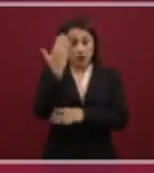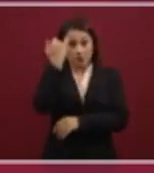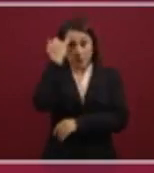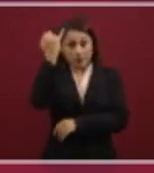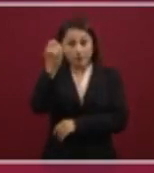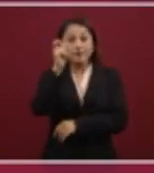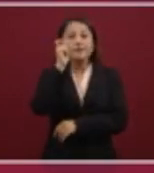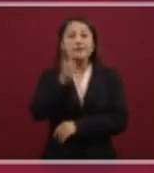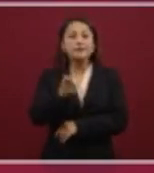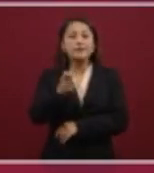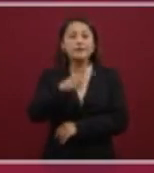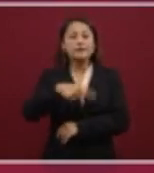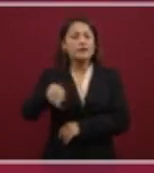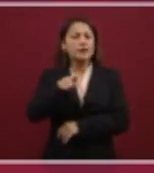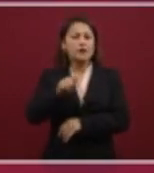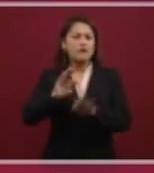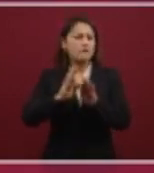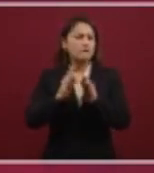democrático.